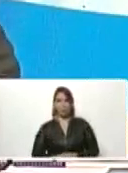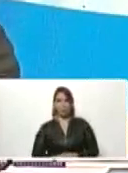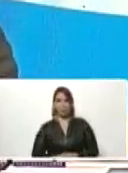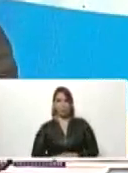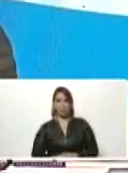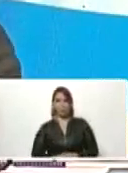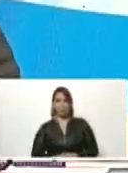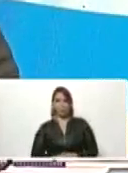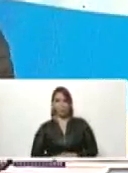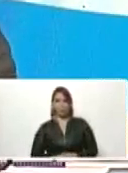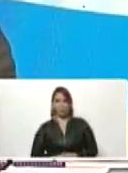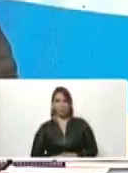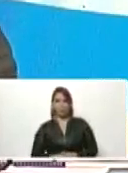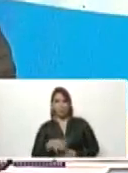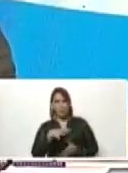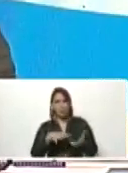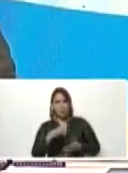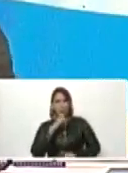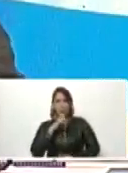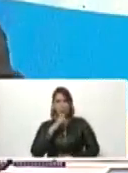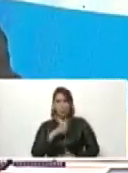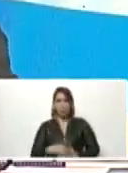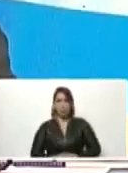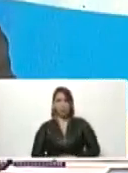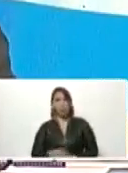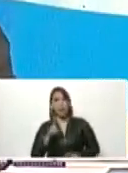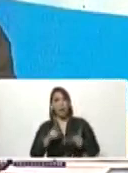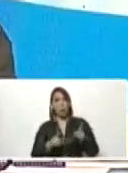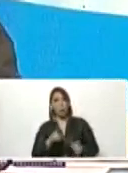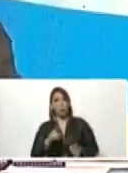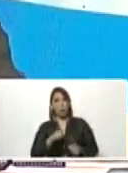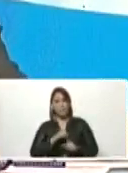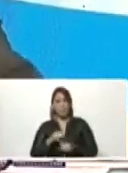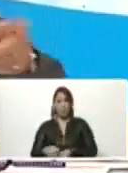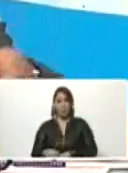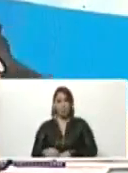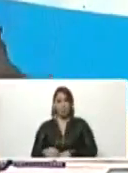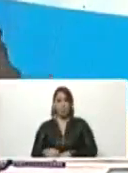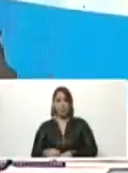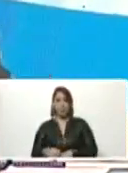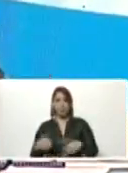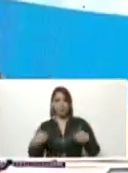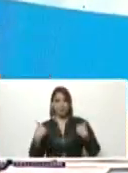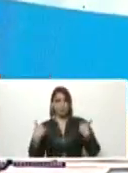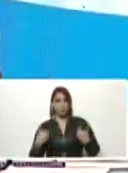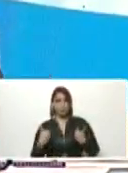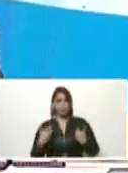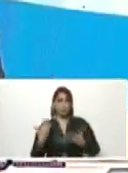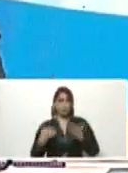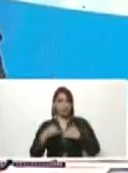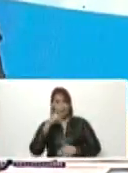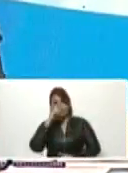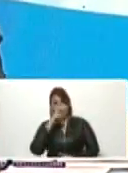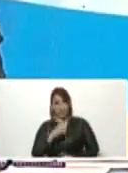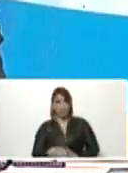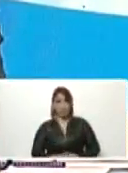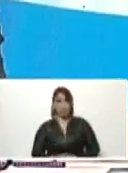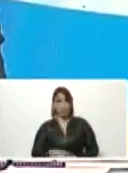avatares, circunstancias, algunas derrotas que habían sufrido en ese tiempo del año